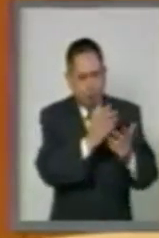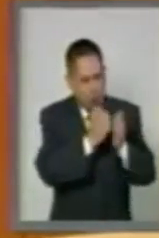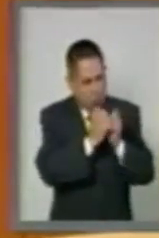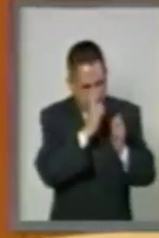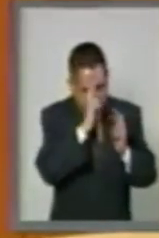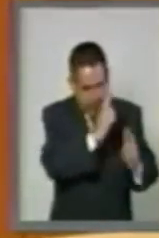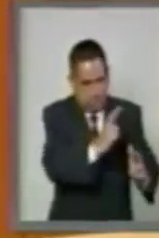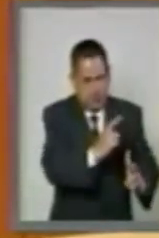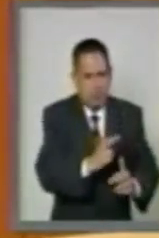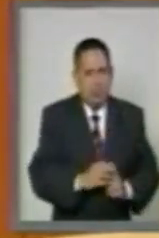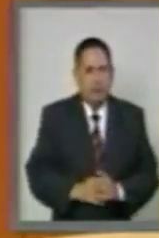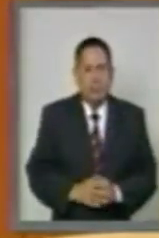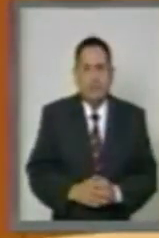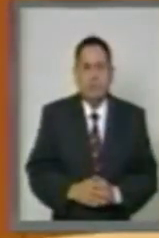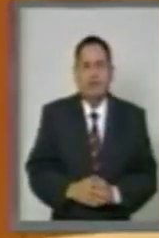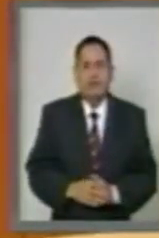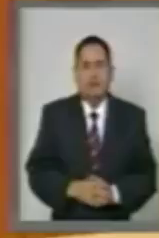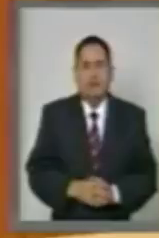respetuoso.